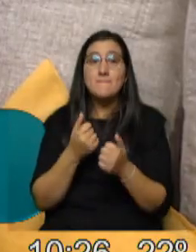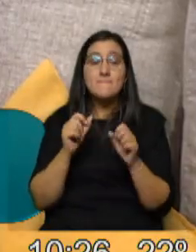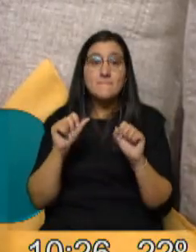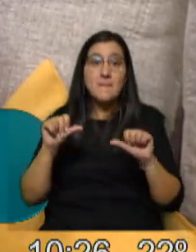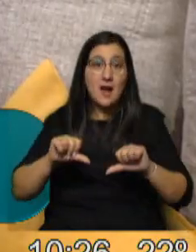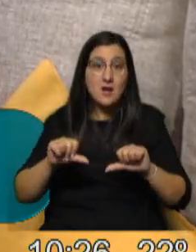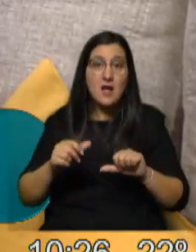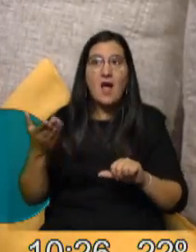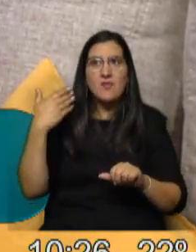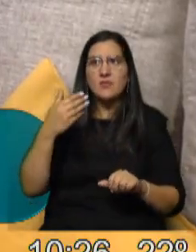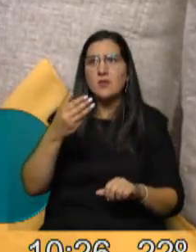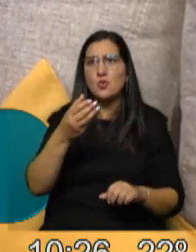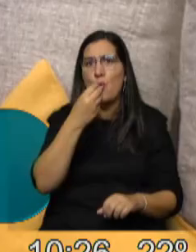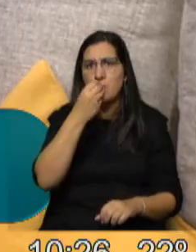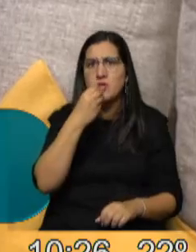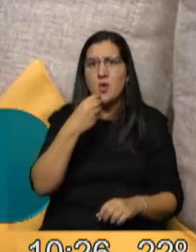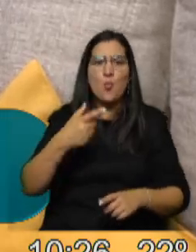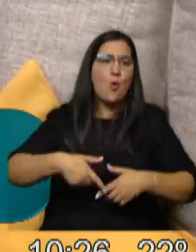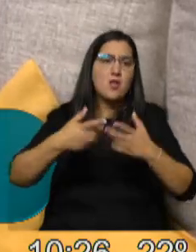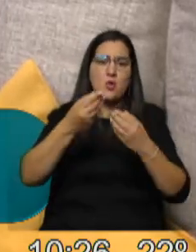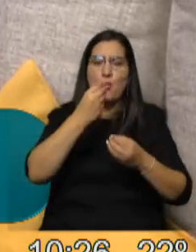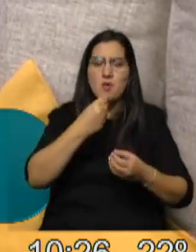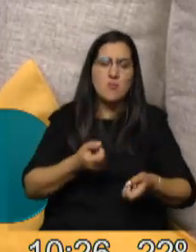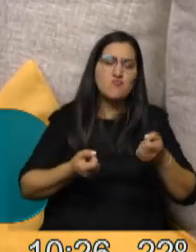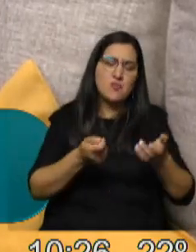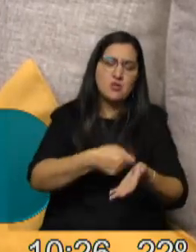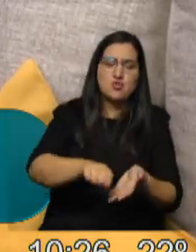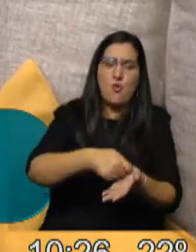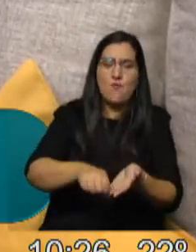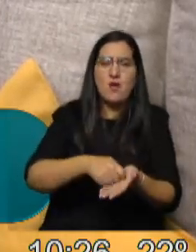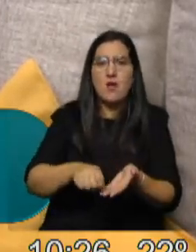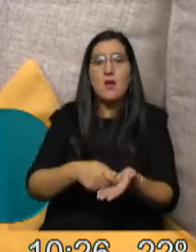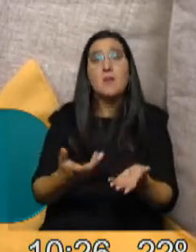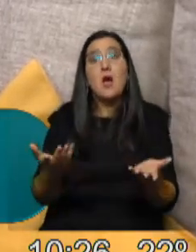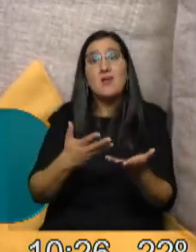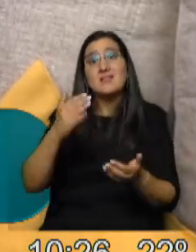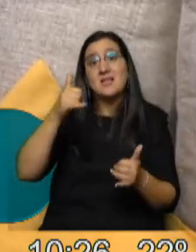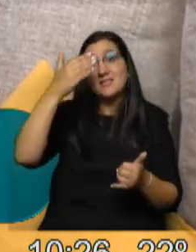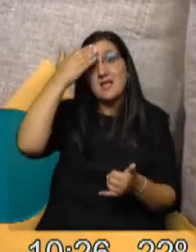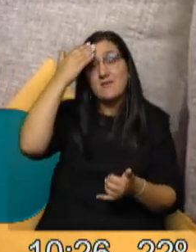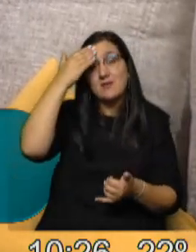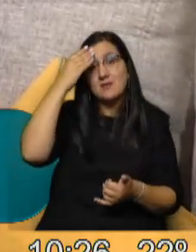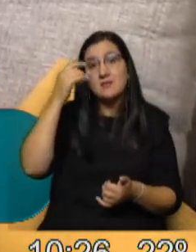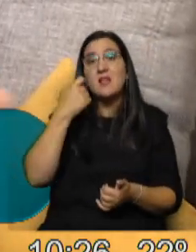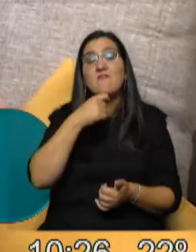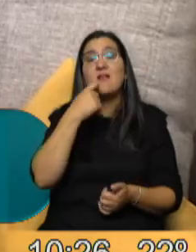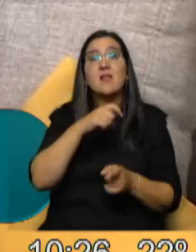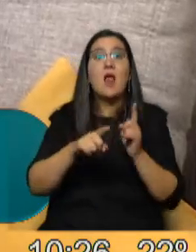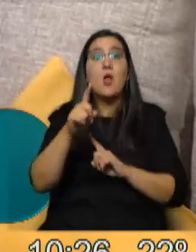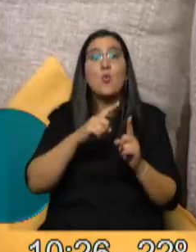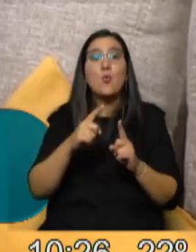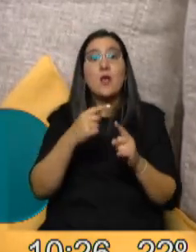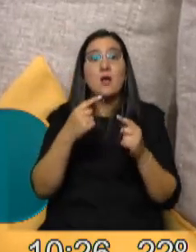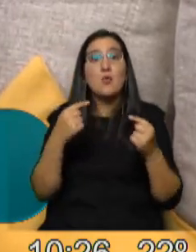comida. Antes los perros comían. Sí, eso está muy bien y demás. De hecho, lo que pasa es que ahora ya se sabe que si hay ausencia de determinados nutrientes, pueden